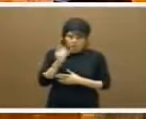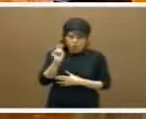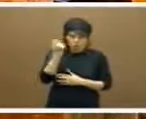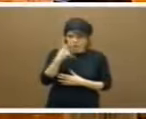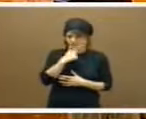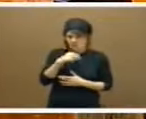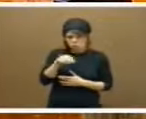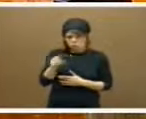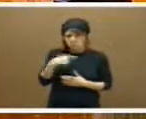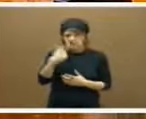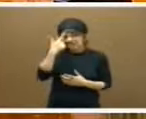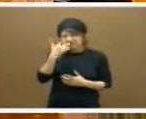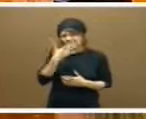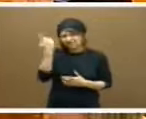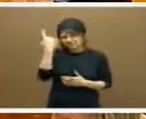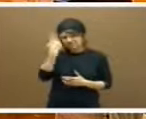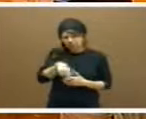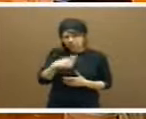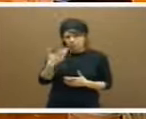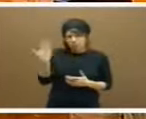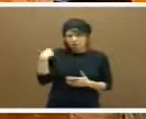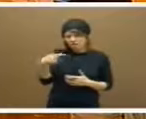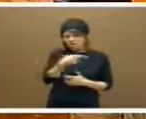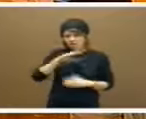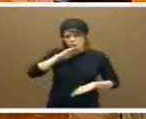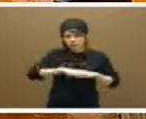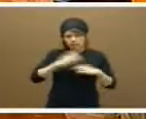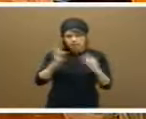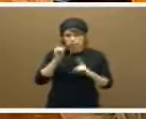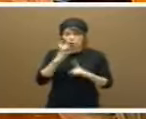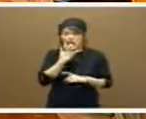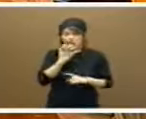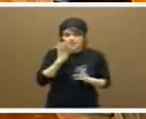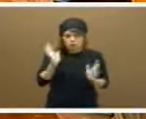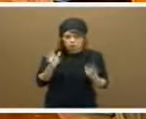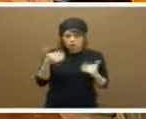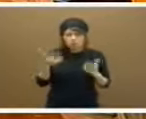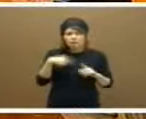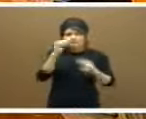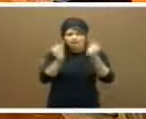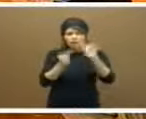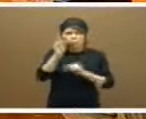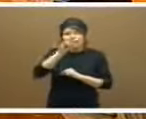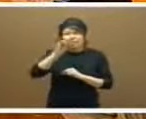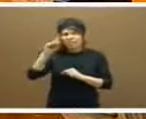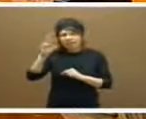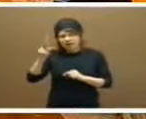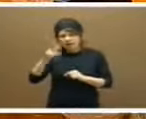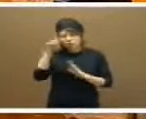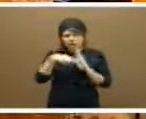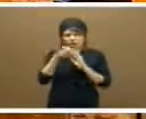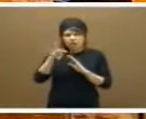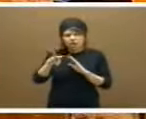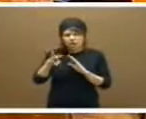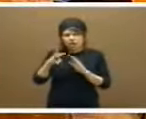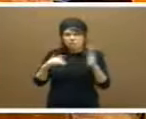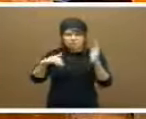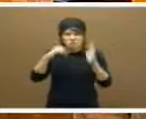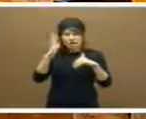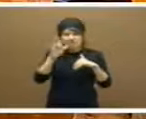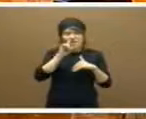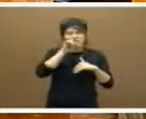si tenemos en cuenta la obligación que teníamos de cumplir el déficit. Y solo le pongo un ejemplo. El presupuesto del PDR para el 2013 superó en